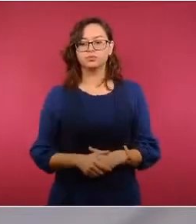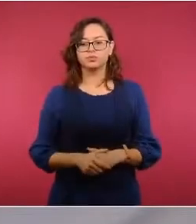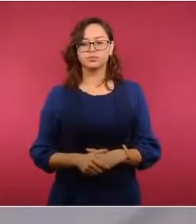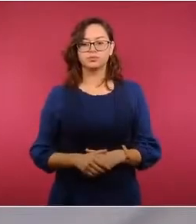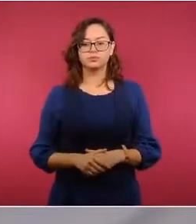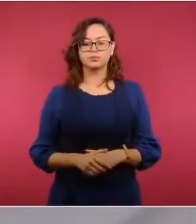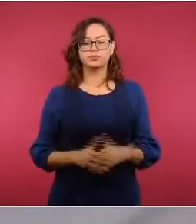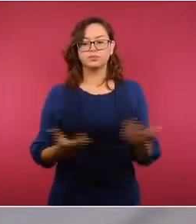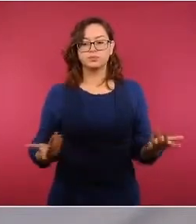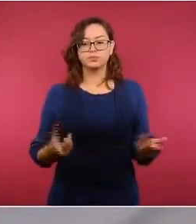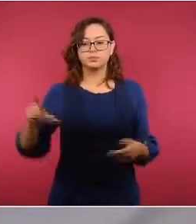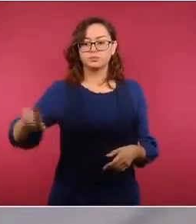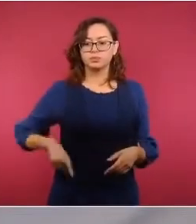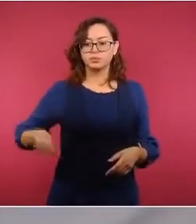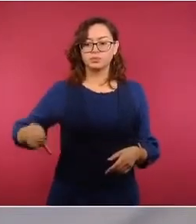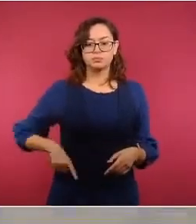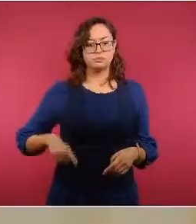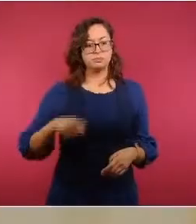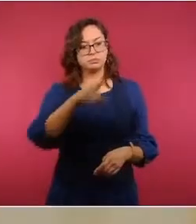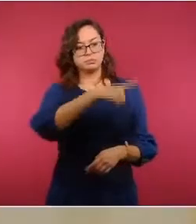de ricos para ricos,